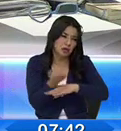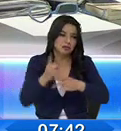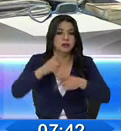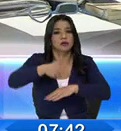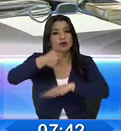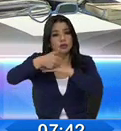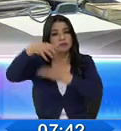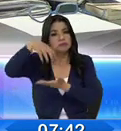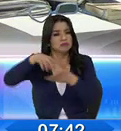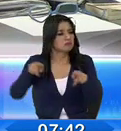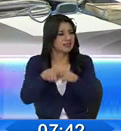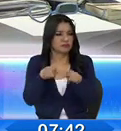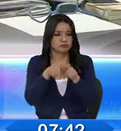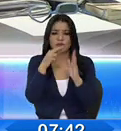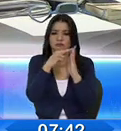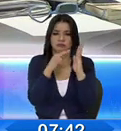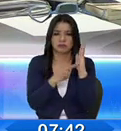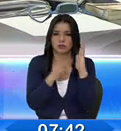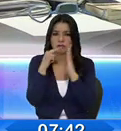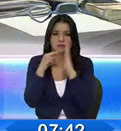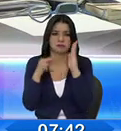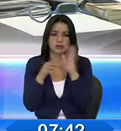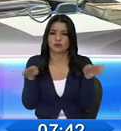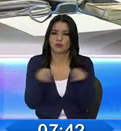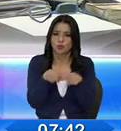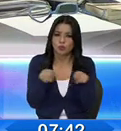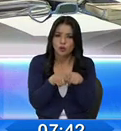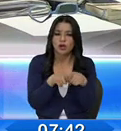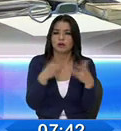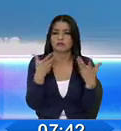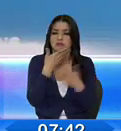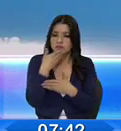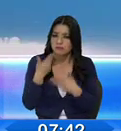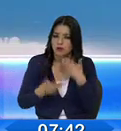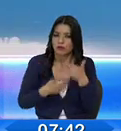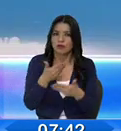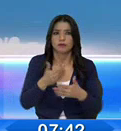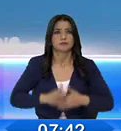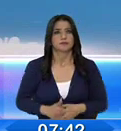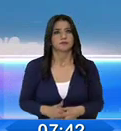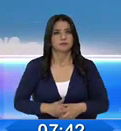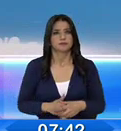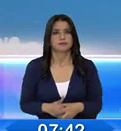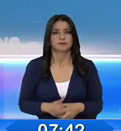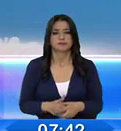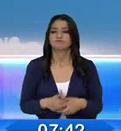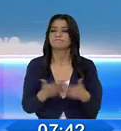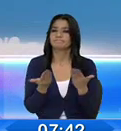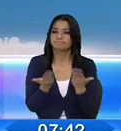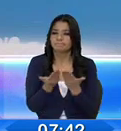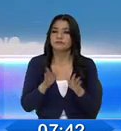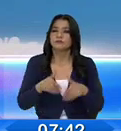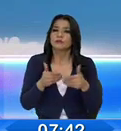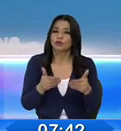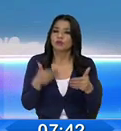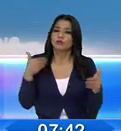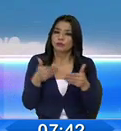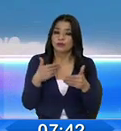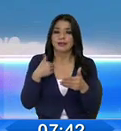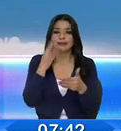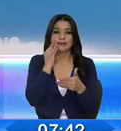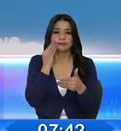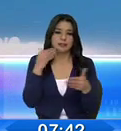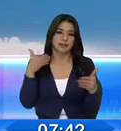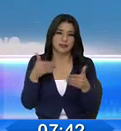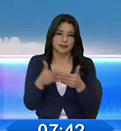deben seguirse los mismos parámetros de de mejorar estos aspectos que todos estos lo digo en base a cómo se ha dado la experiencia de